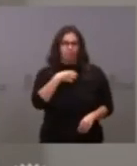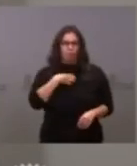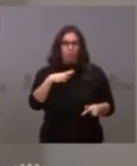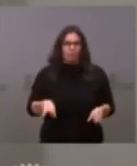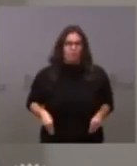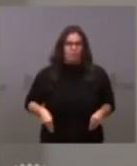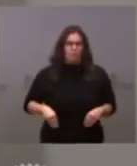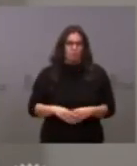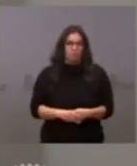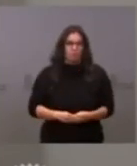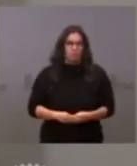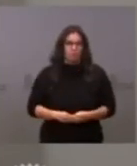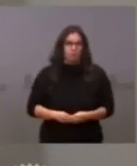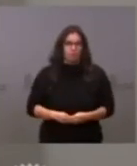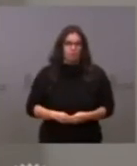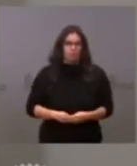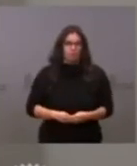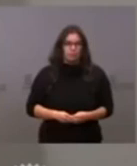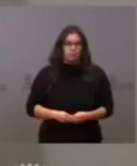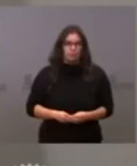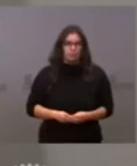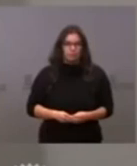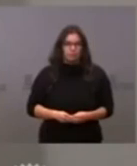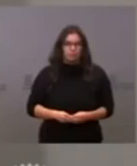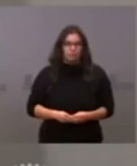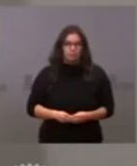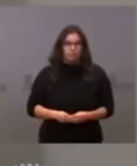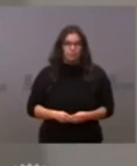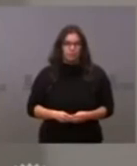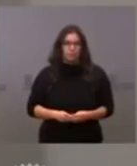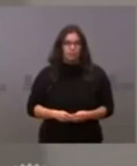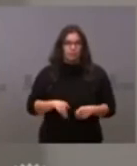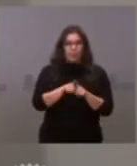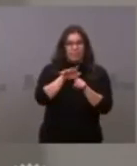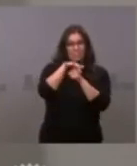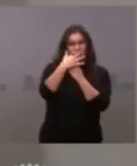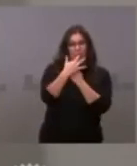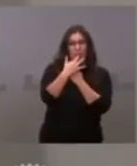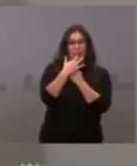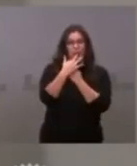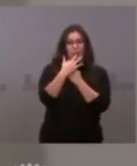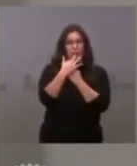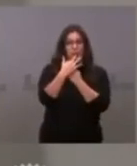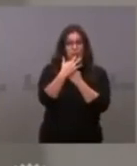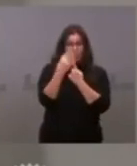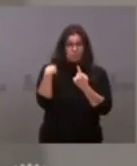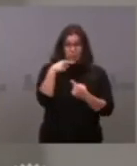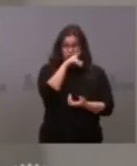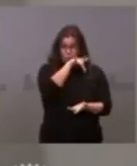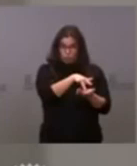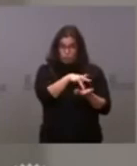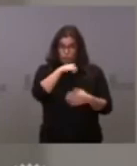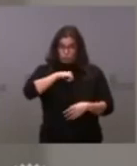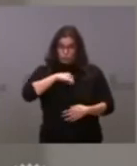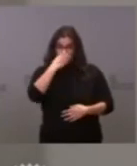tolerar el manejo de situaciones como las sucedidas en